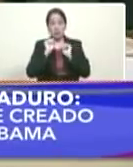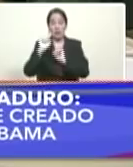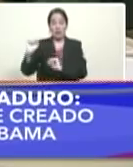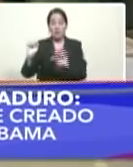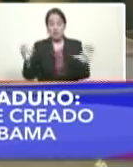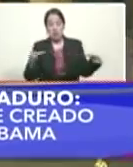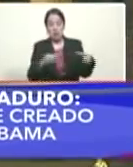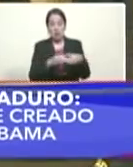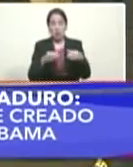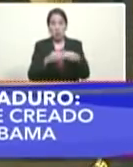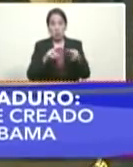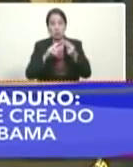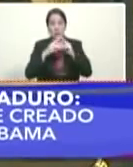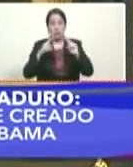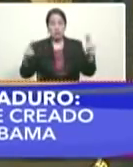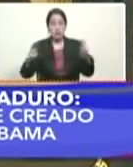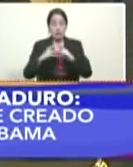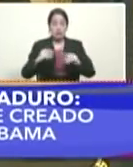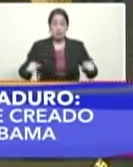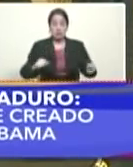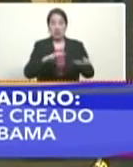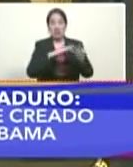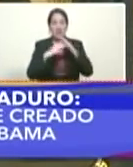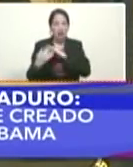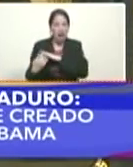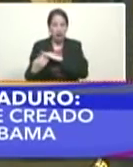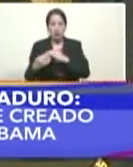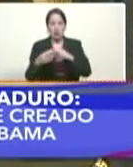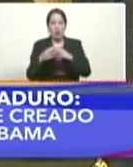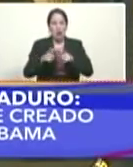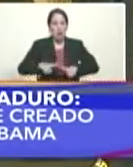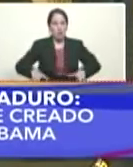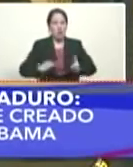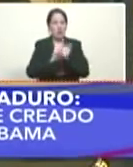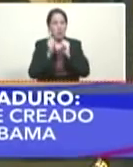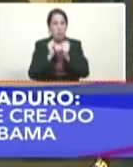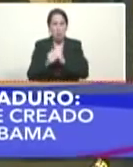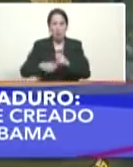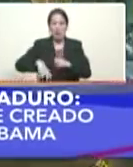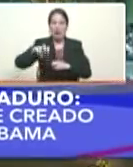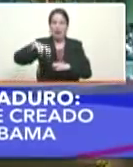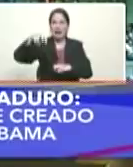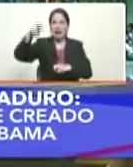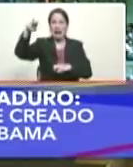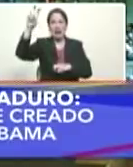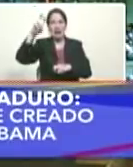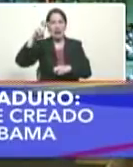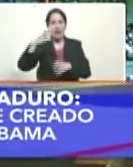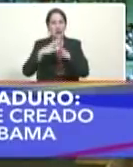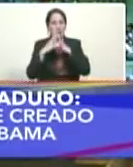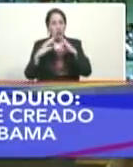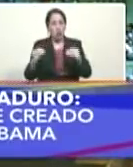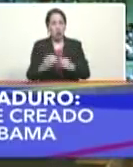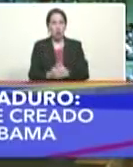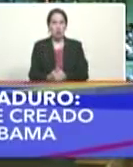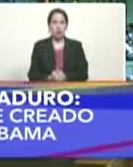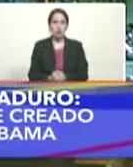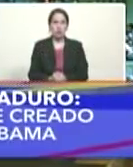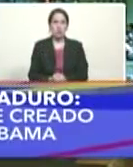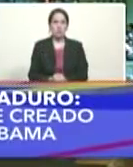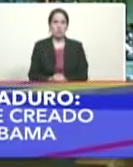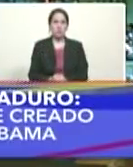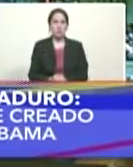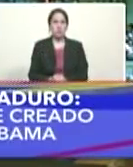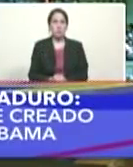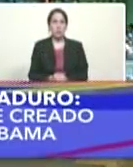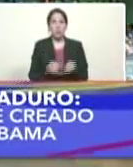la paz territorial del barrio la esquina la cancha la escalera el organismo la avenida vamos a blindar